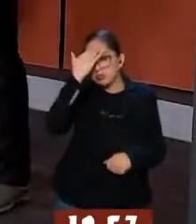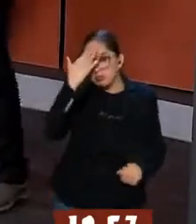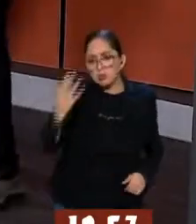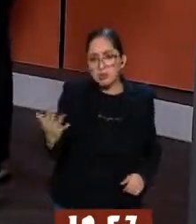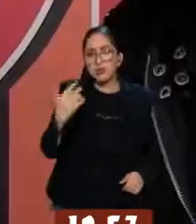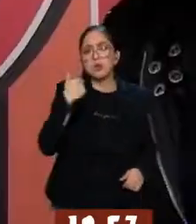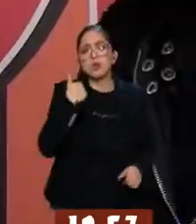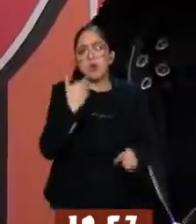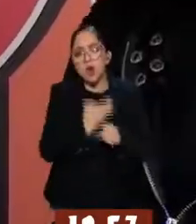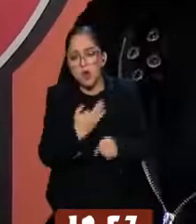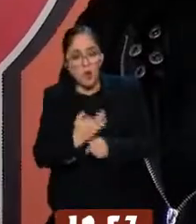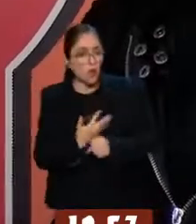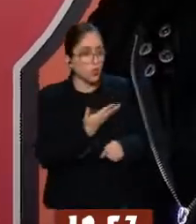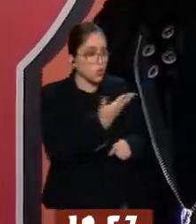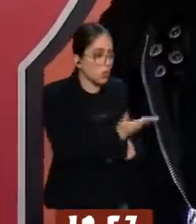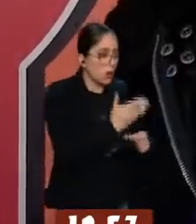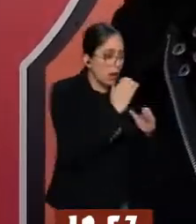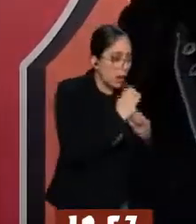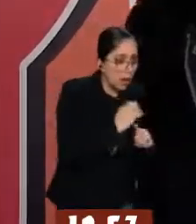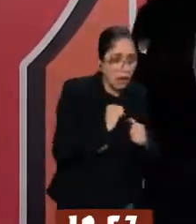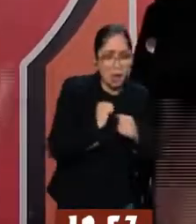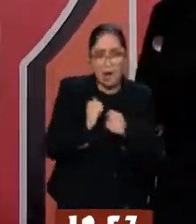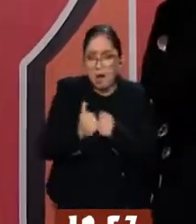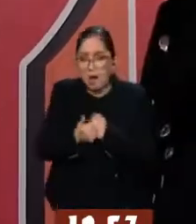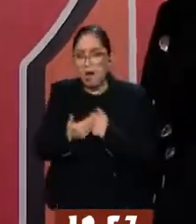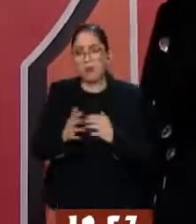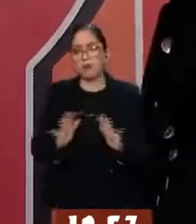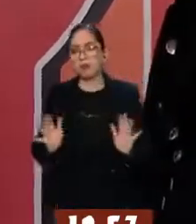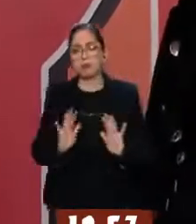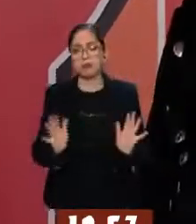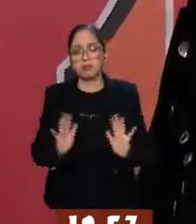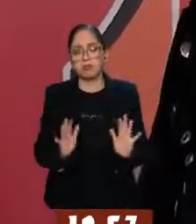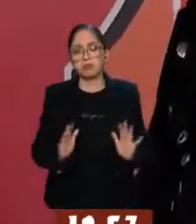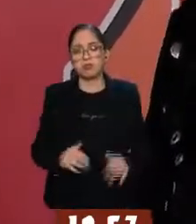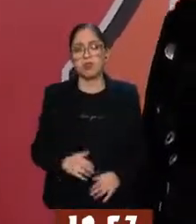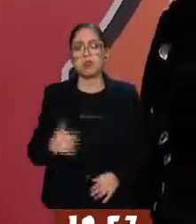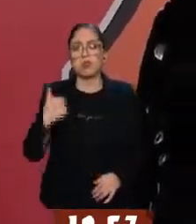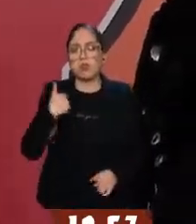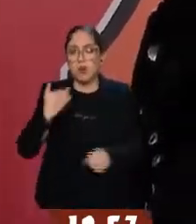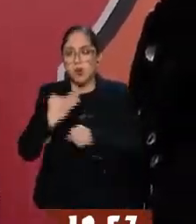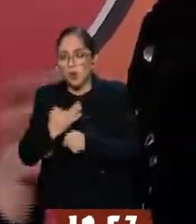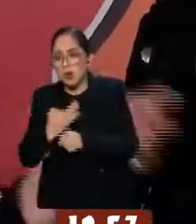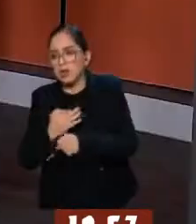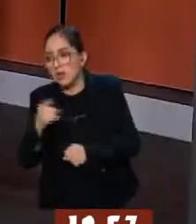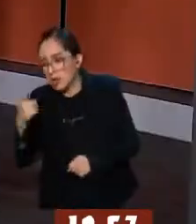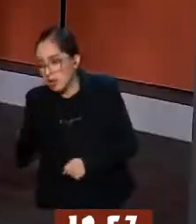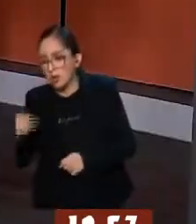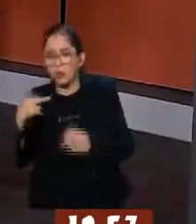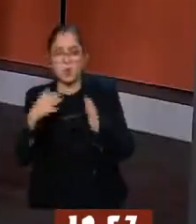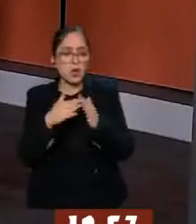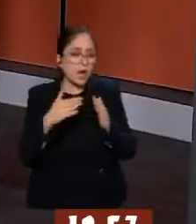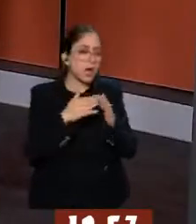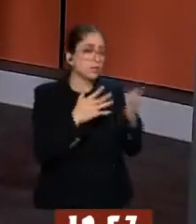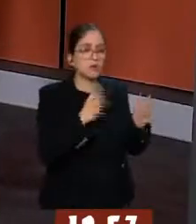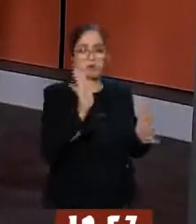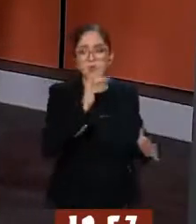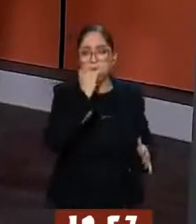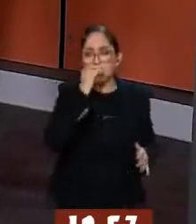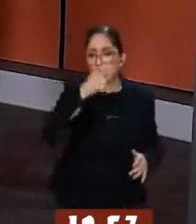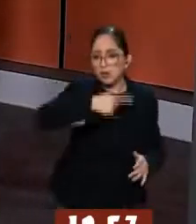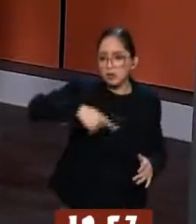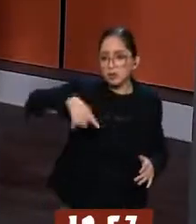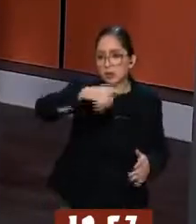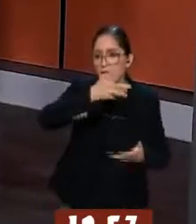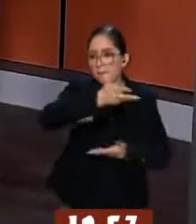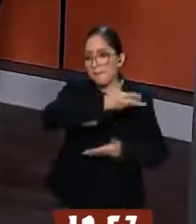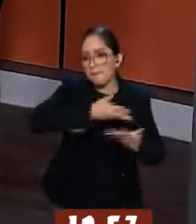como que vas a cantar ahorita. Exacto. Vas a viajar. No, vas pero a no, no sé no, qué. No. Él también en su casa. Es envidia, todos. Es envidia. Sí, sí, de